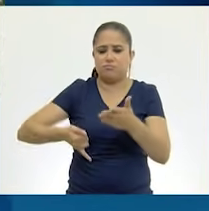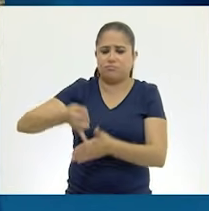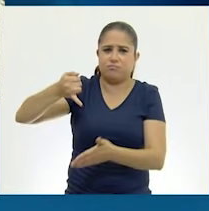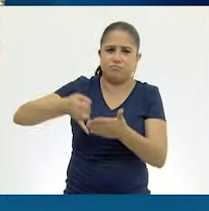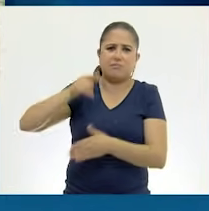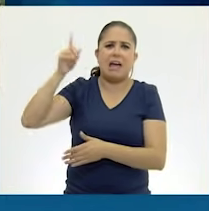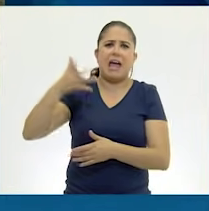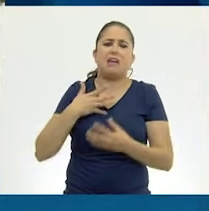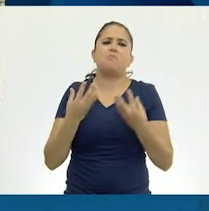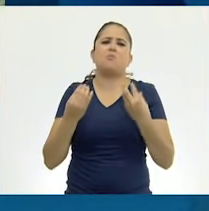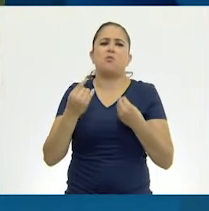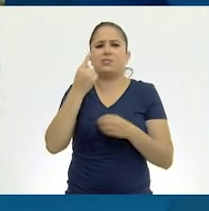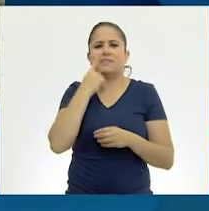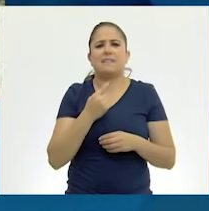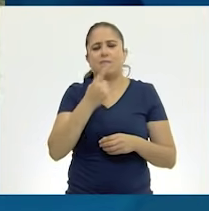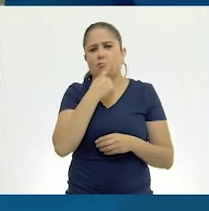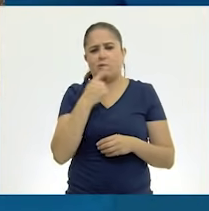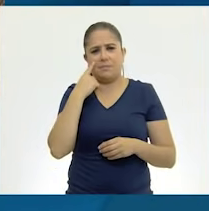mucha.